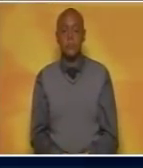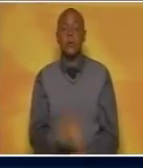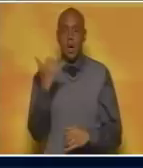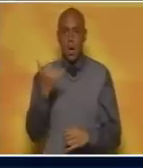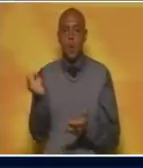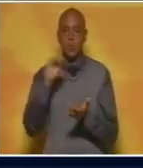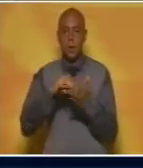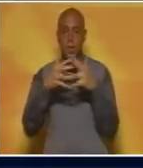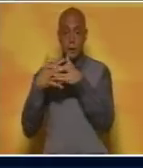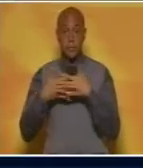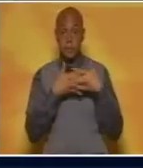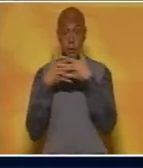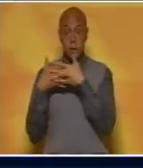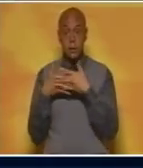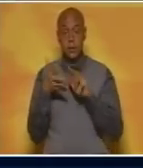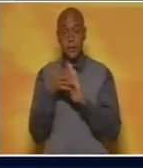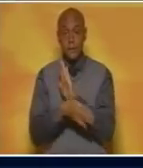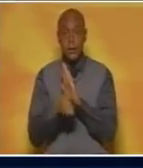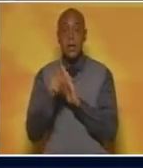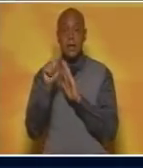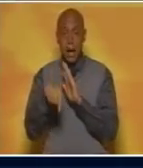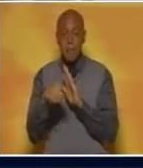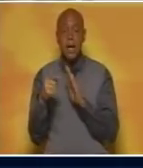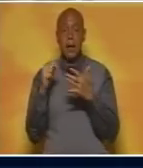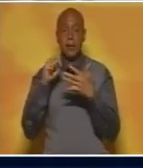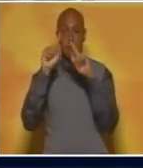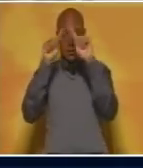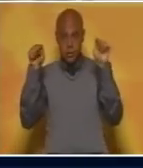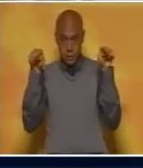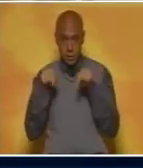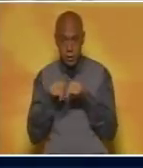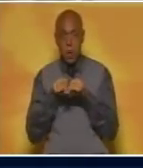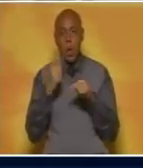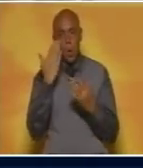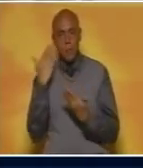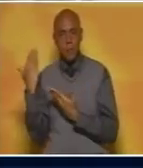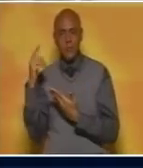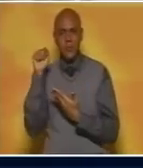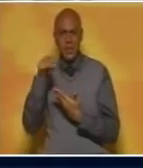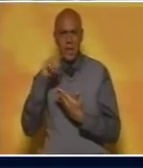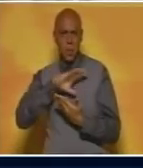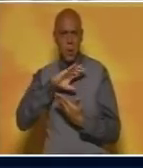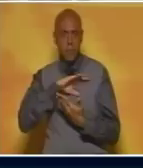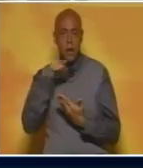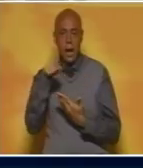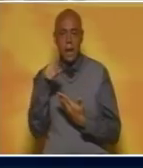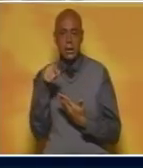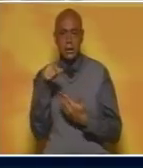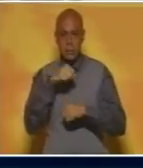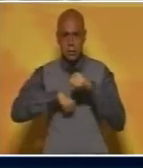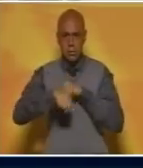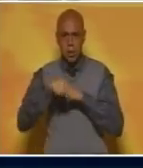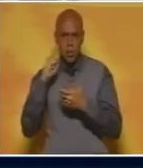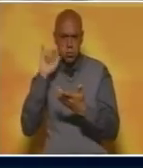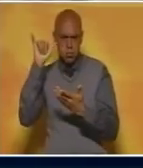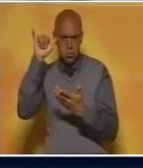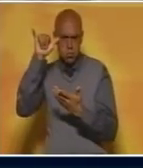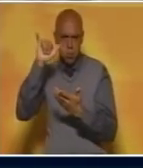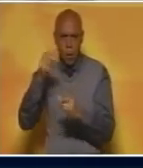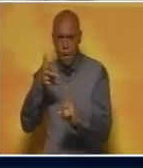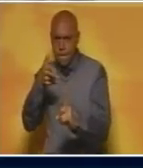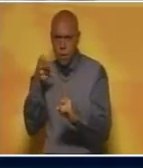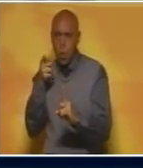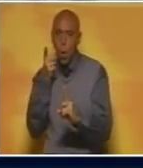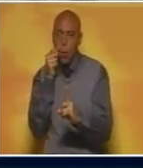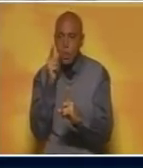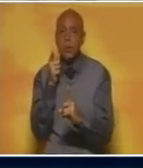Volvemos a Estados Unidos, donde el Pentágono publicó las primeras imágenes de la operación militar que acabó con la vida del líder del grupo